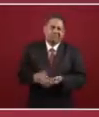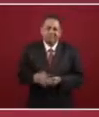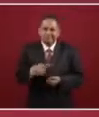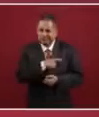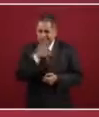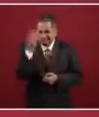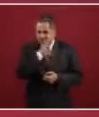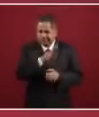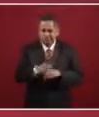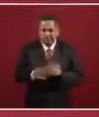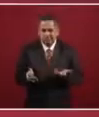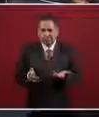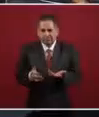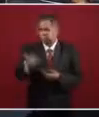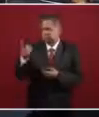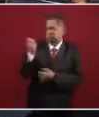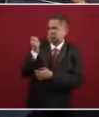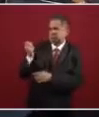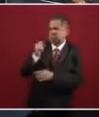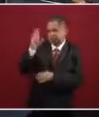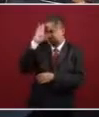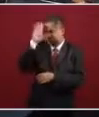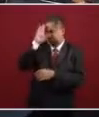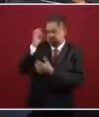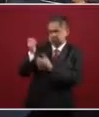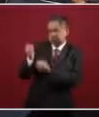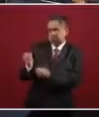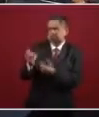Que nos sobraron pantalones, o sea,